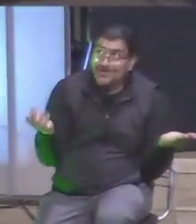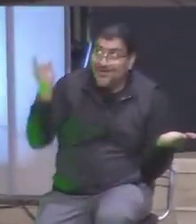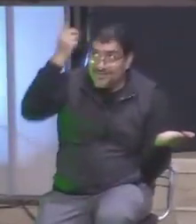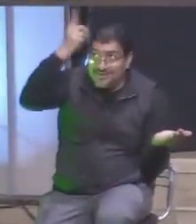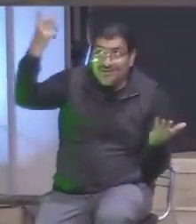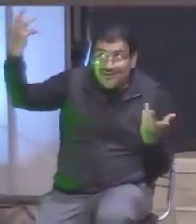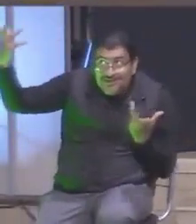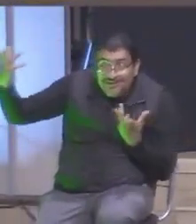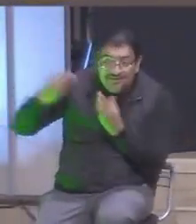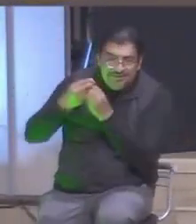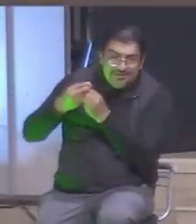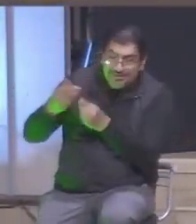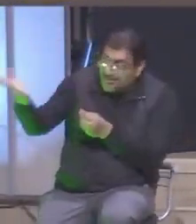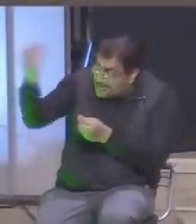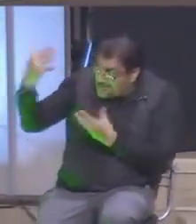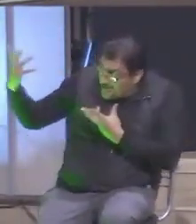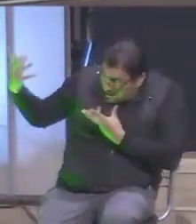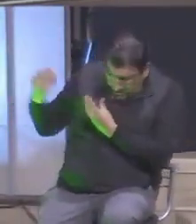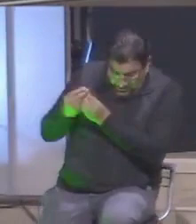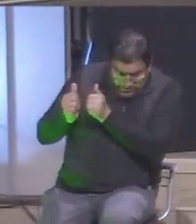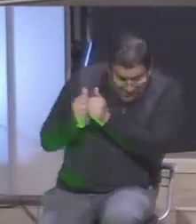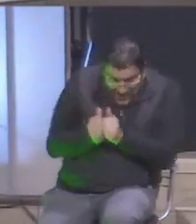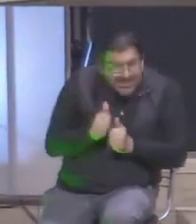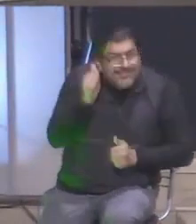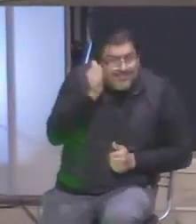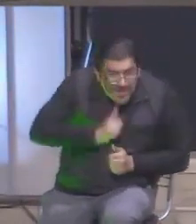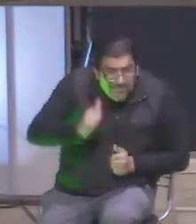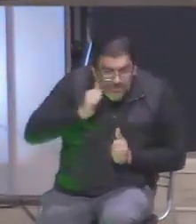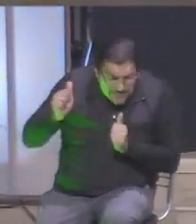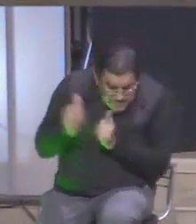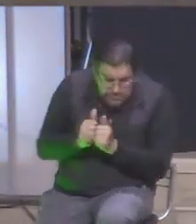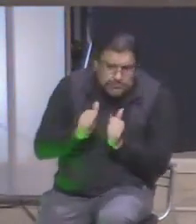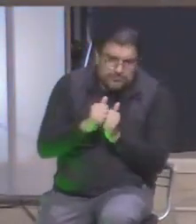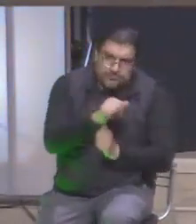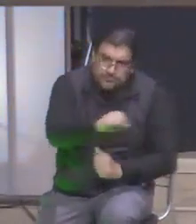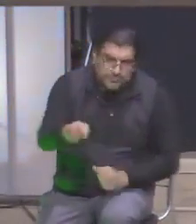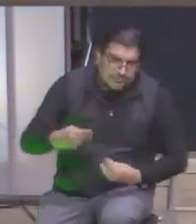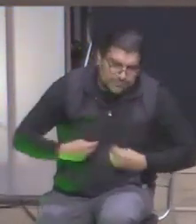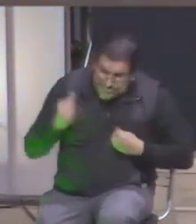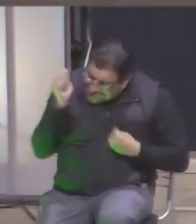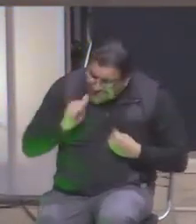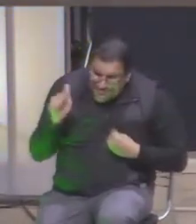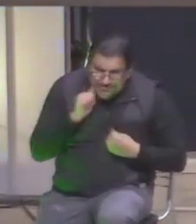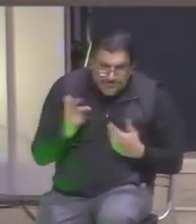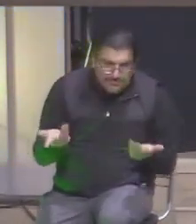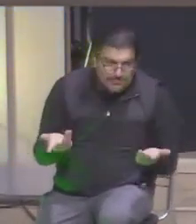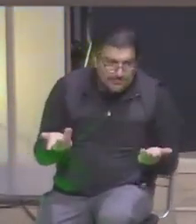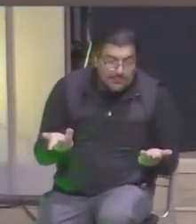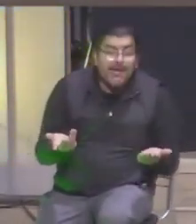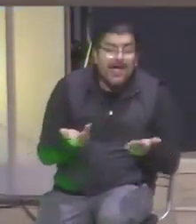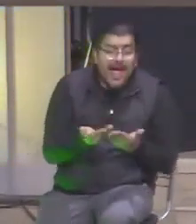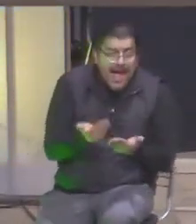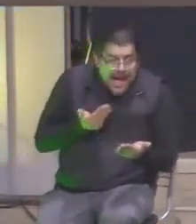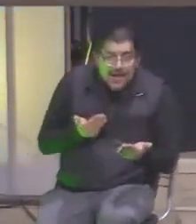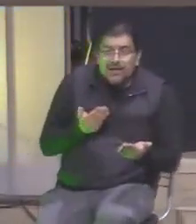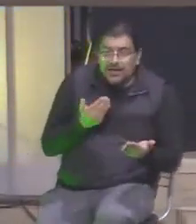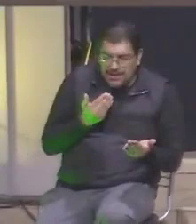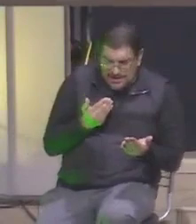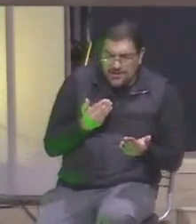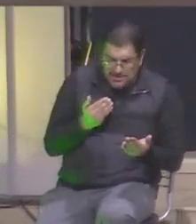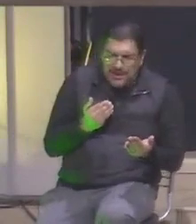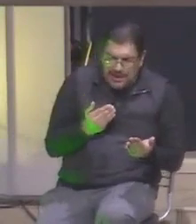metas a Dios de tu vida que lo invites en tu vida antes de hacer un pequeño llamado